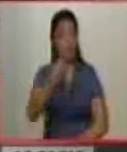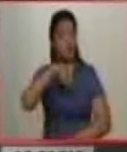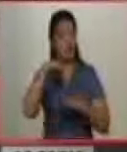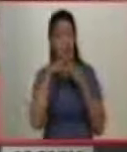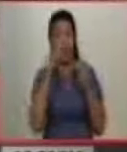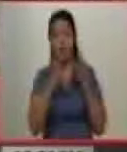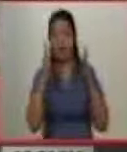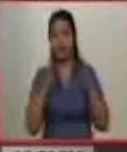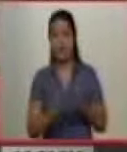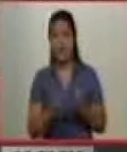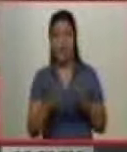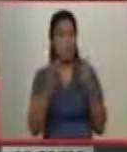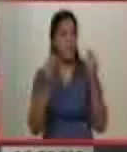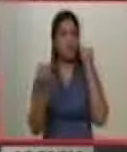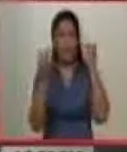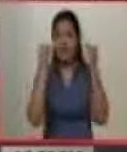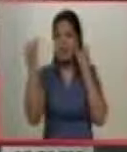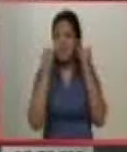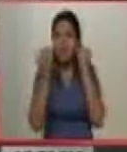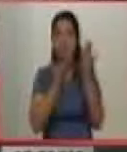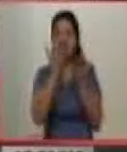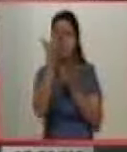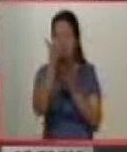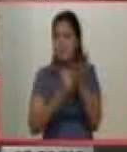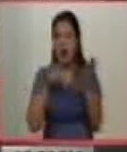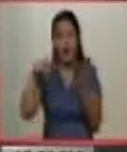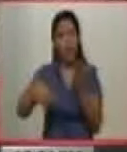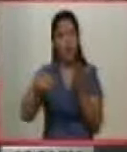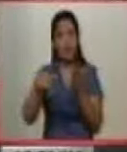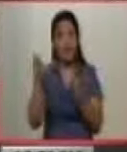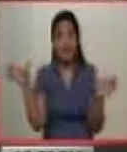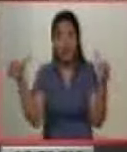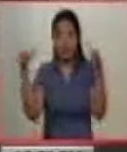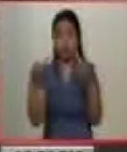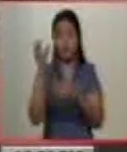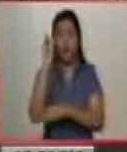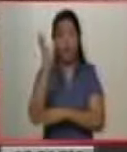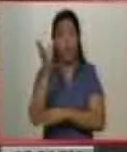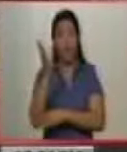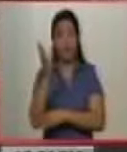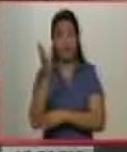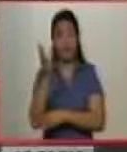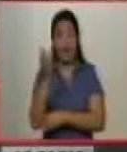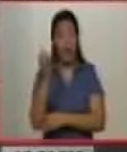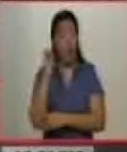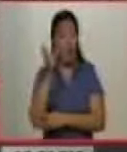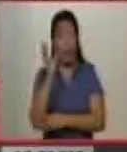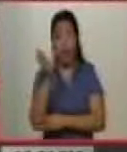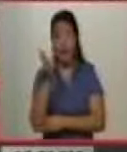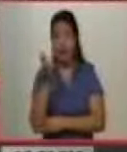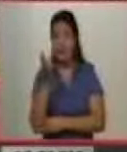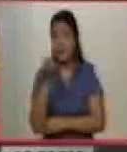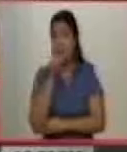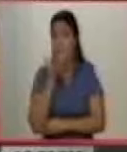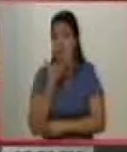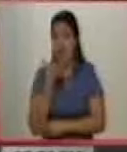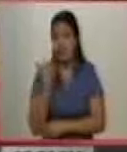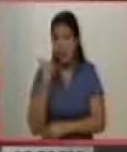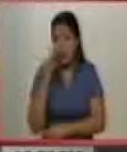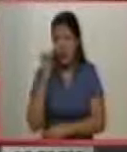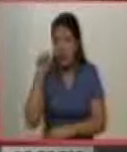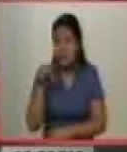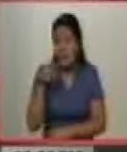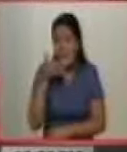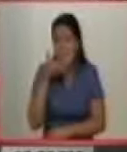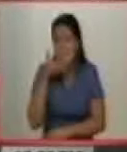estudiantes, con muchas ideas que aportar los estudiantes en este hermoso congreso que estamos viviendo. Uno de los congresos, sin duda alguna, me atrevería a decir que uno de